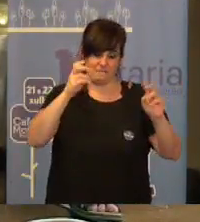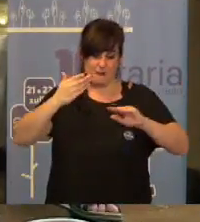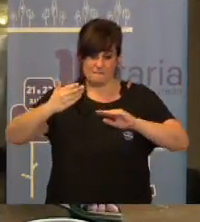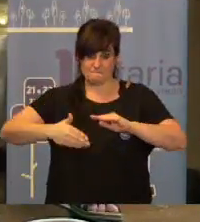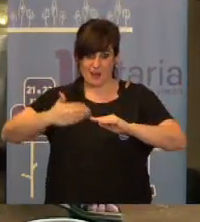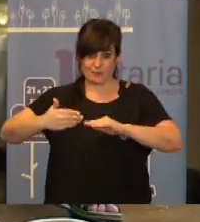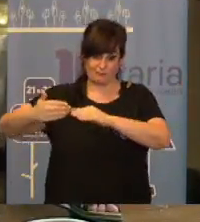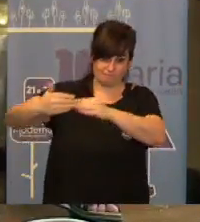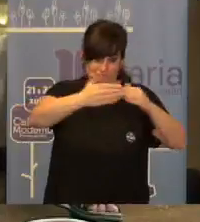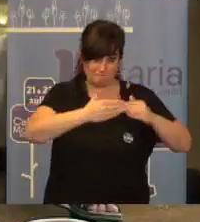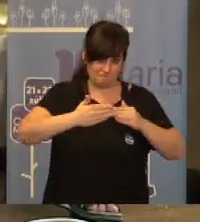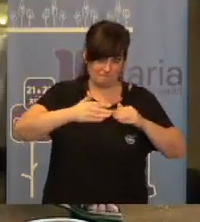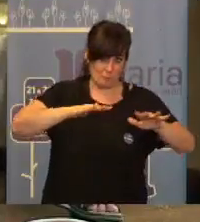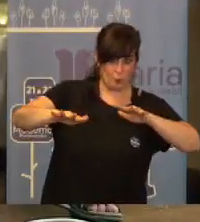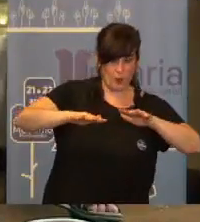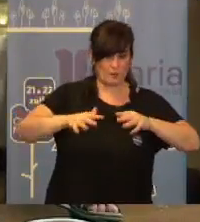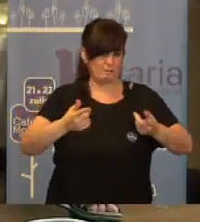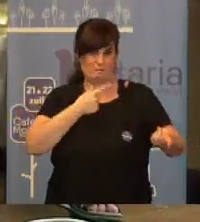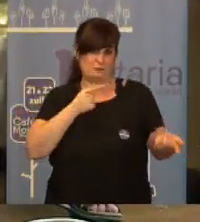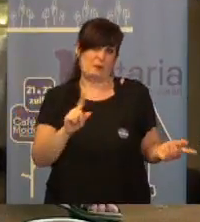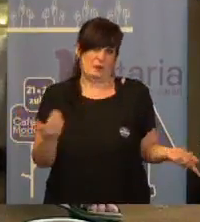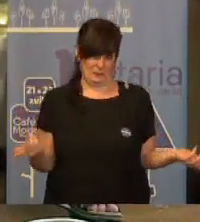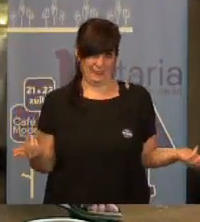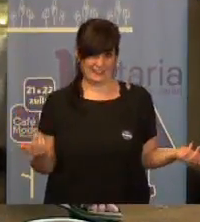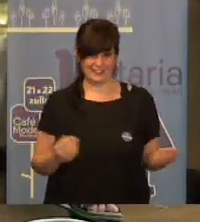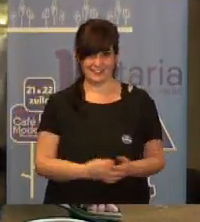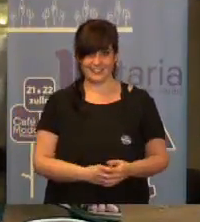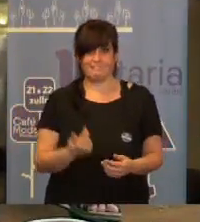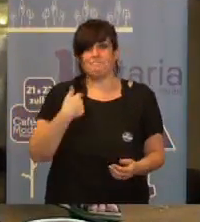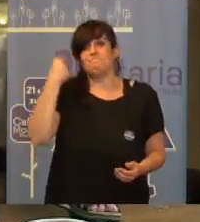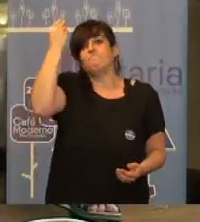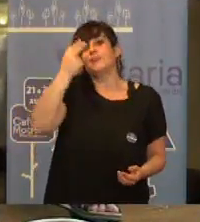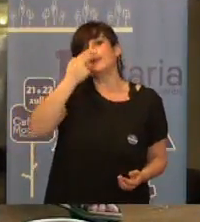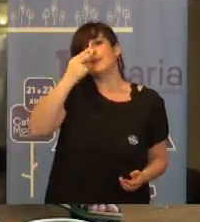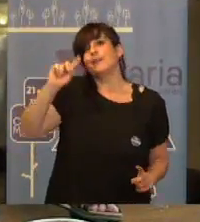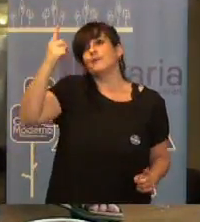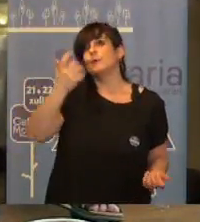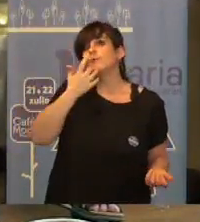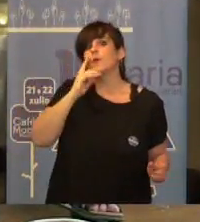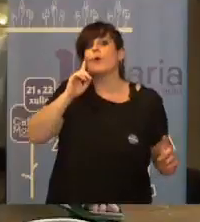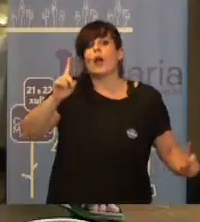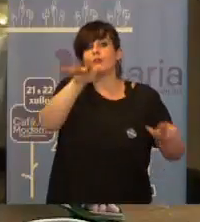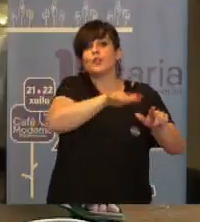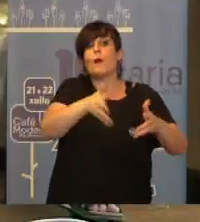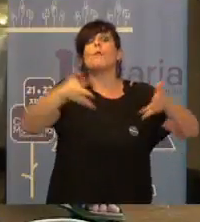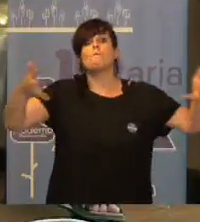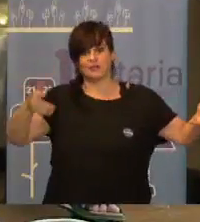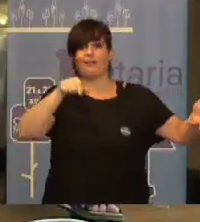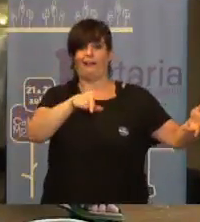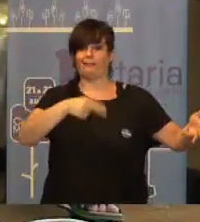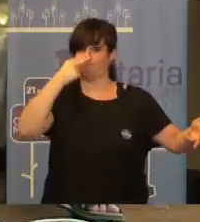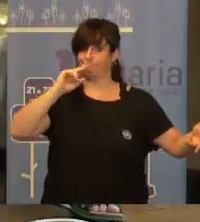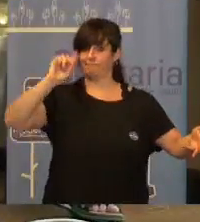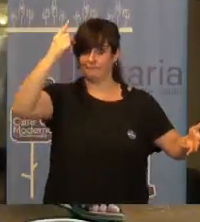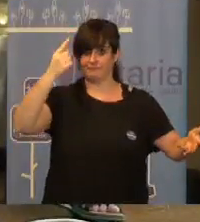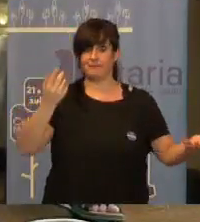pouco, non me gusta realmente, me parece máis interesante falar do ensanchamento dos espacios, non? Que do que vou